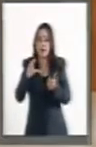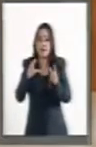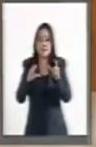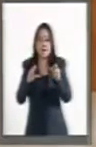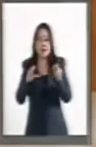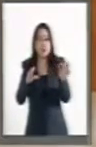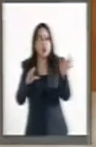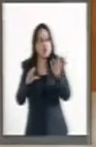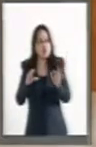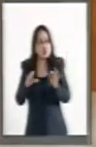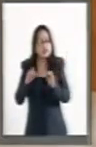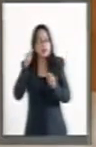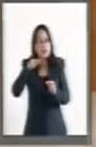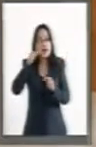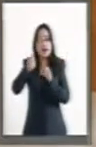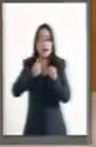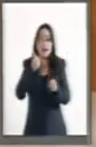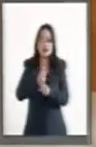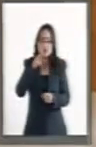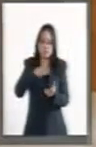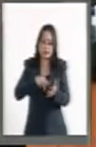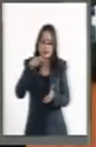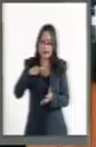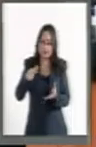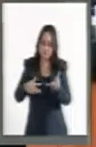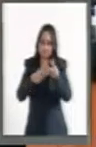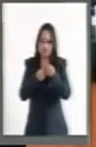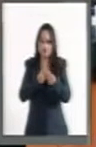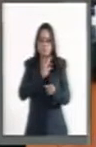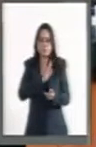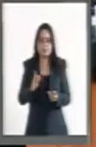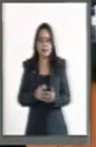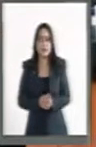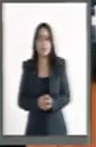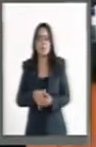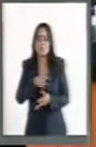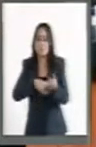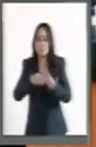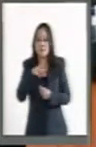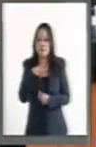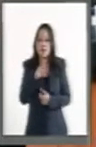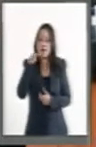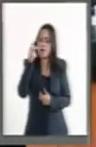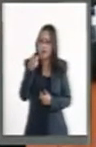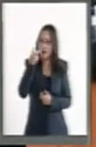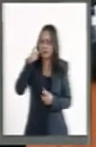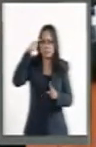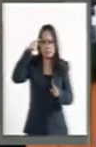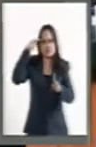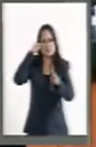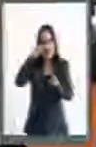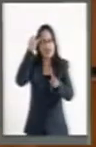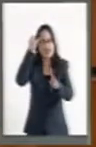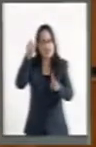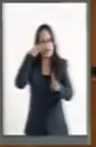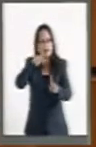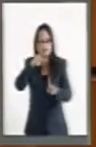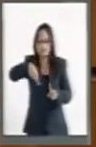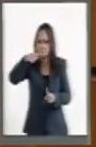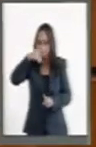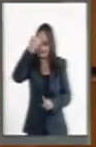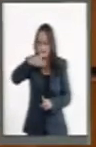en salud para 2017. Sin embargo, esta lógica recaudatoria, muy